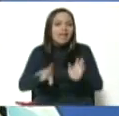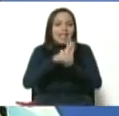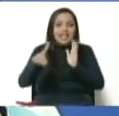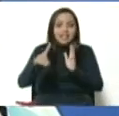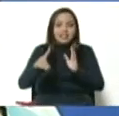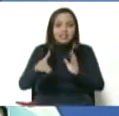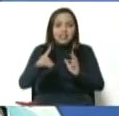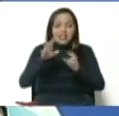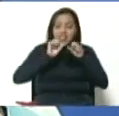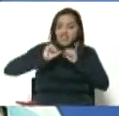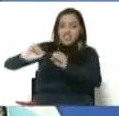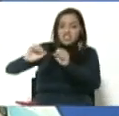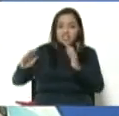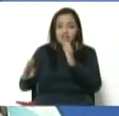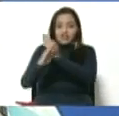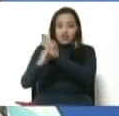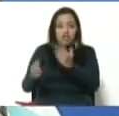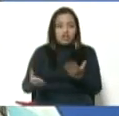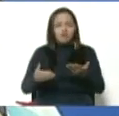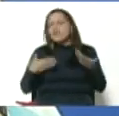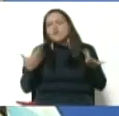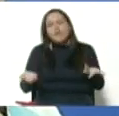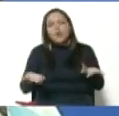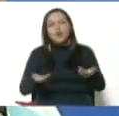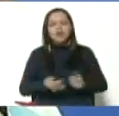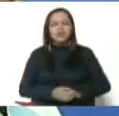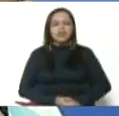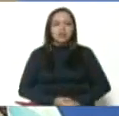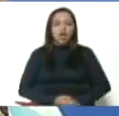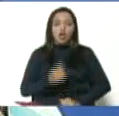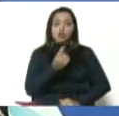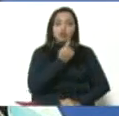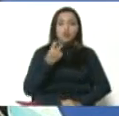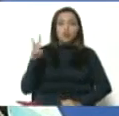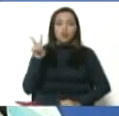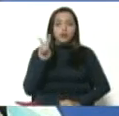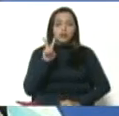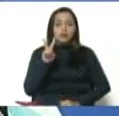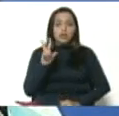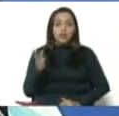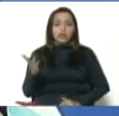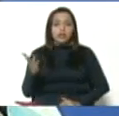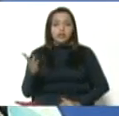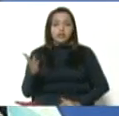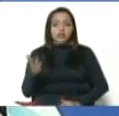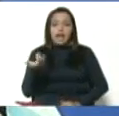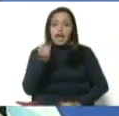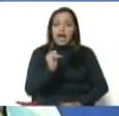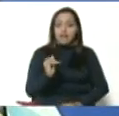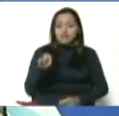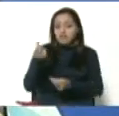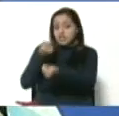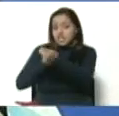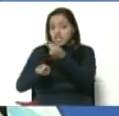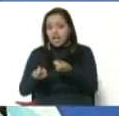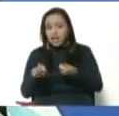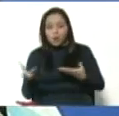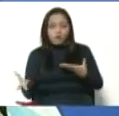antibloqueo, no es solamente para que en Venezuela ingresen capitales extranjeros o